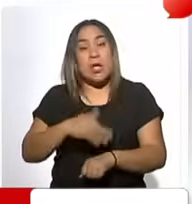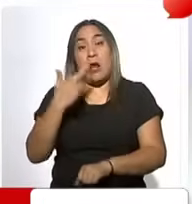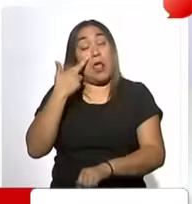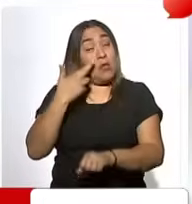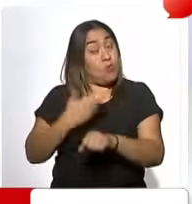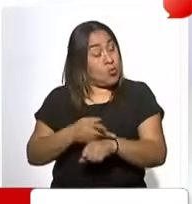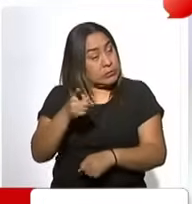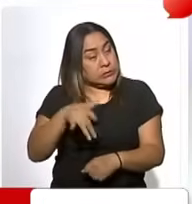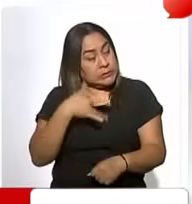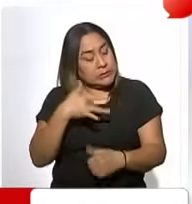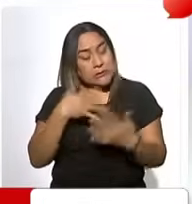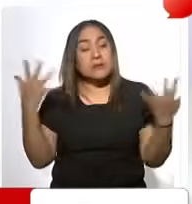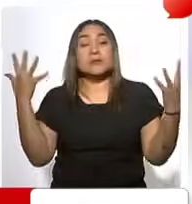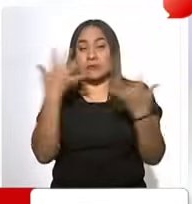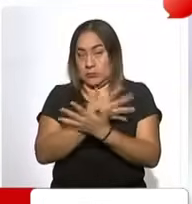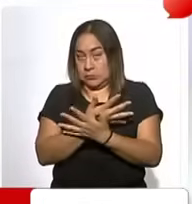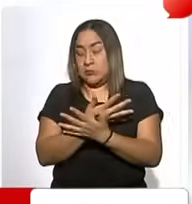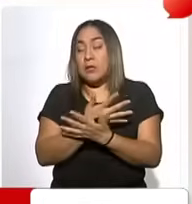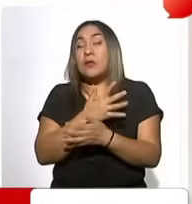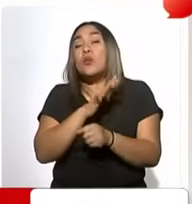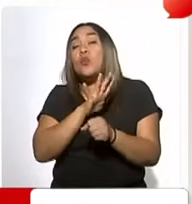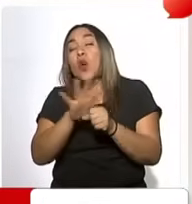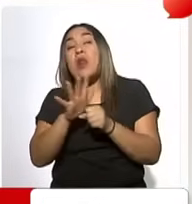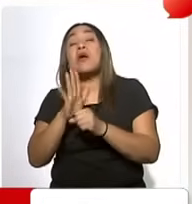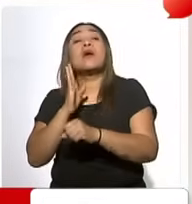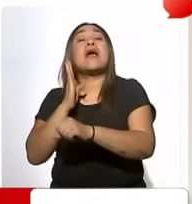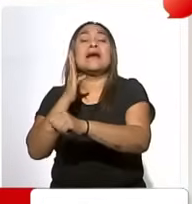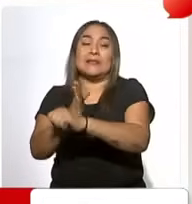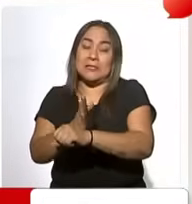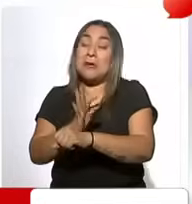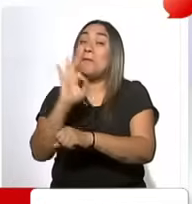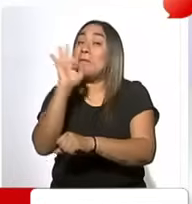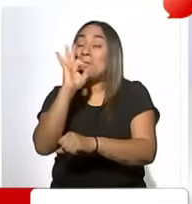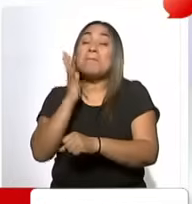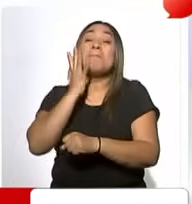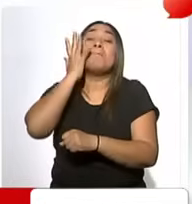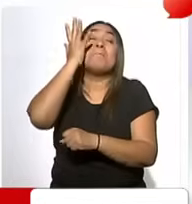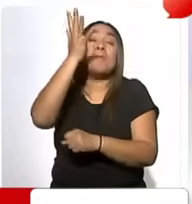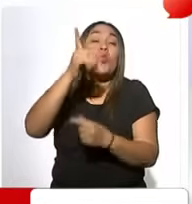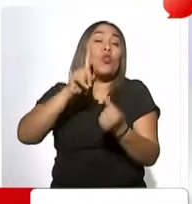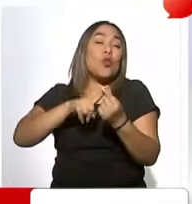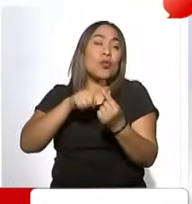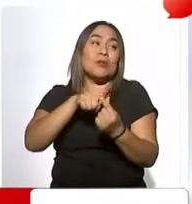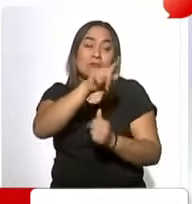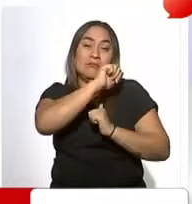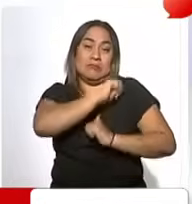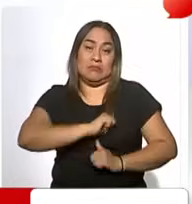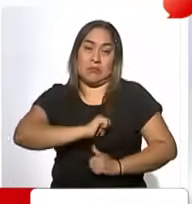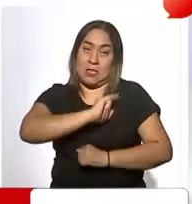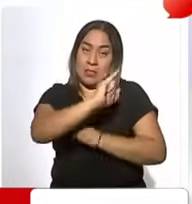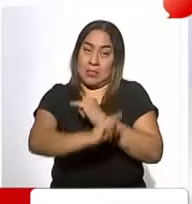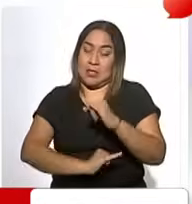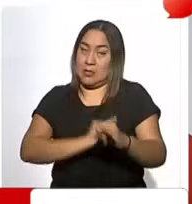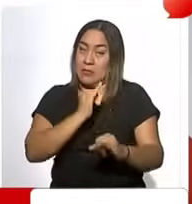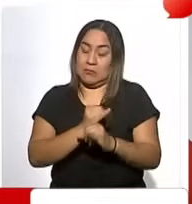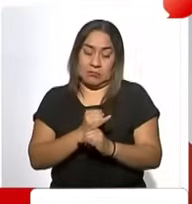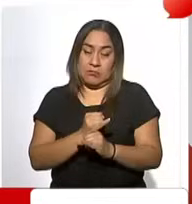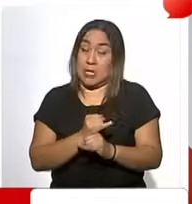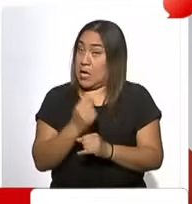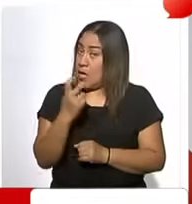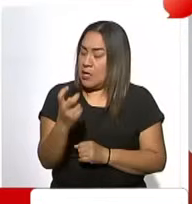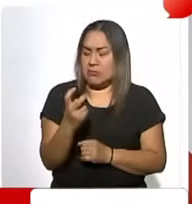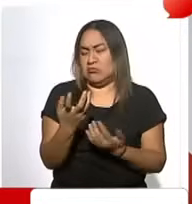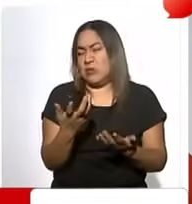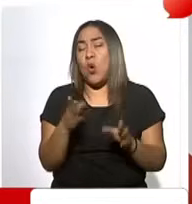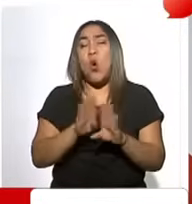responsables realmente de cualquier tipo de sanción que pueda venir desde los organismos internacionales sin duda Esto no puede